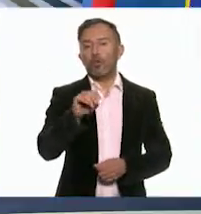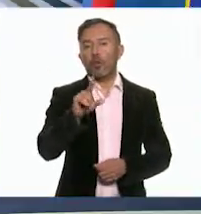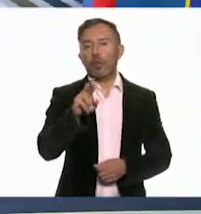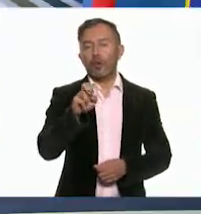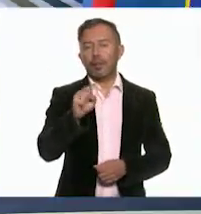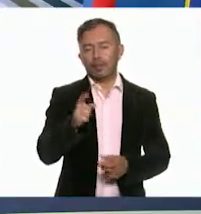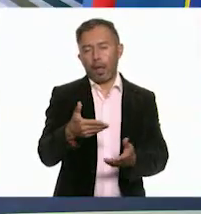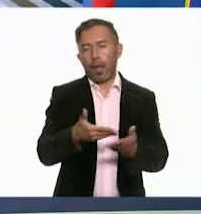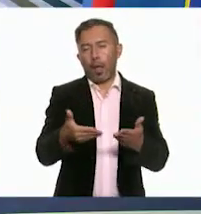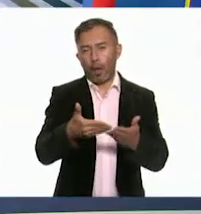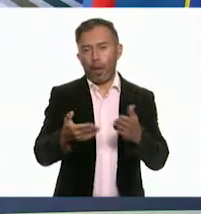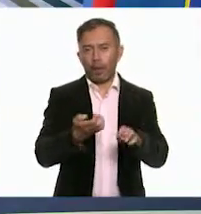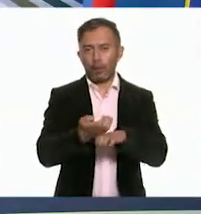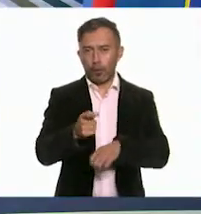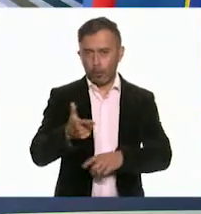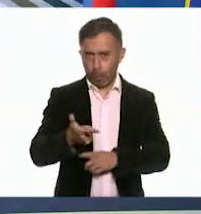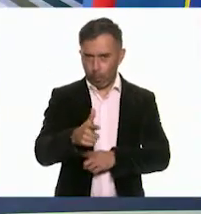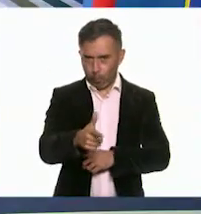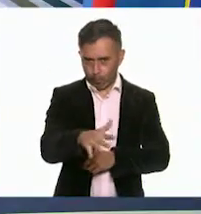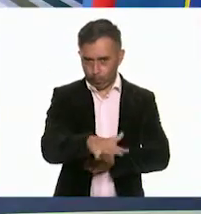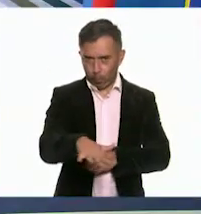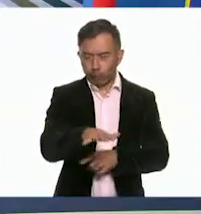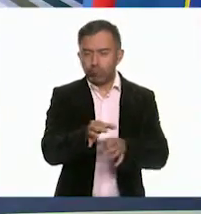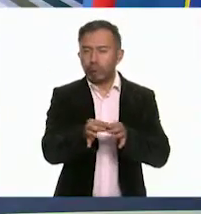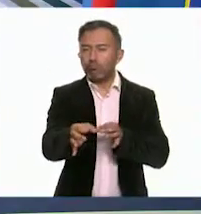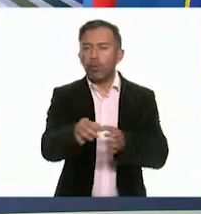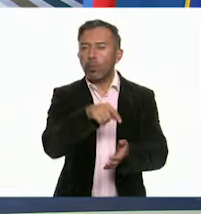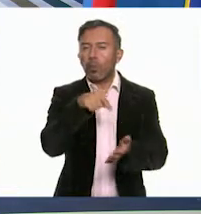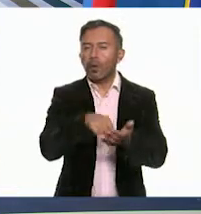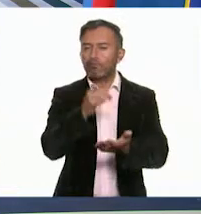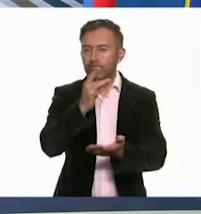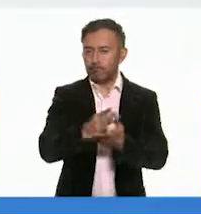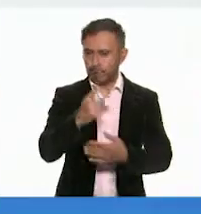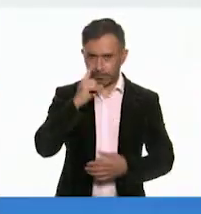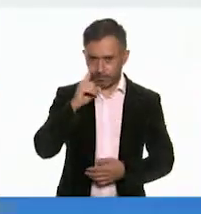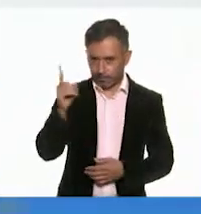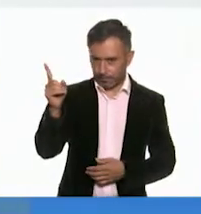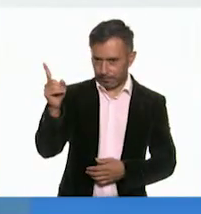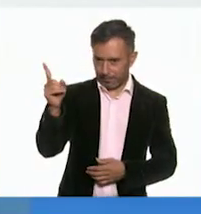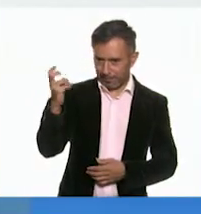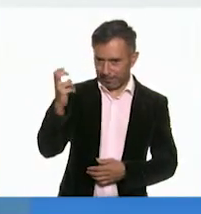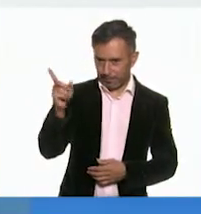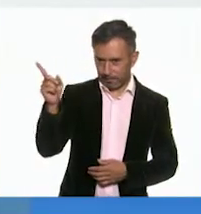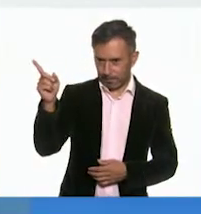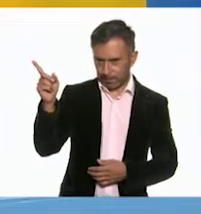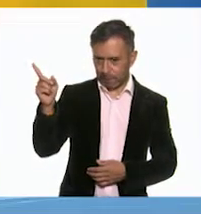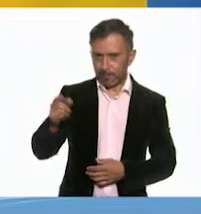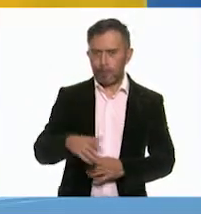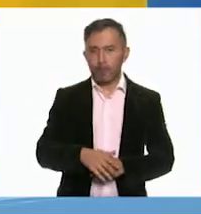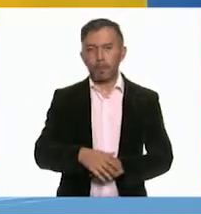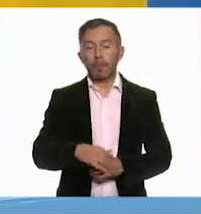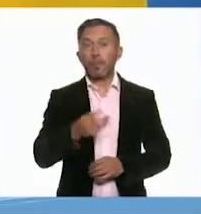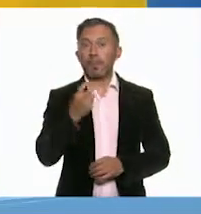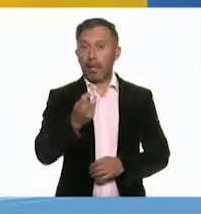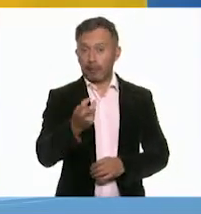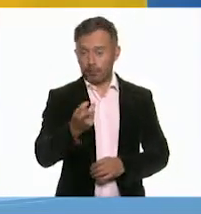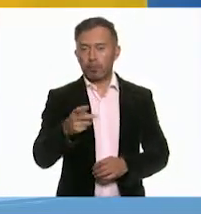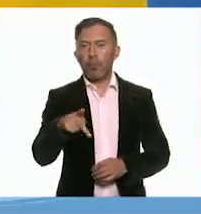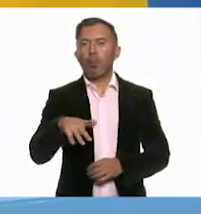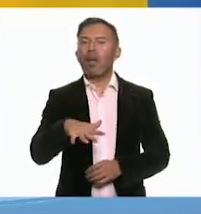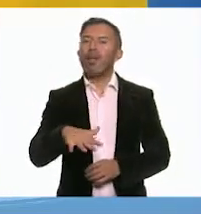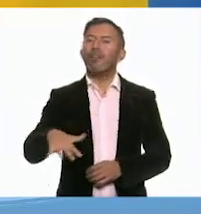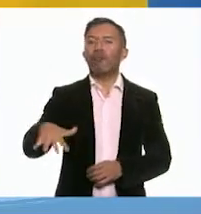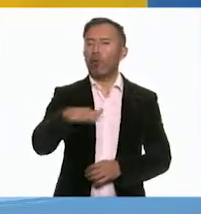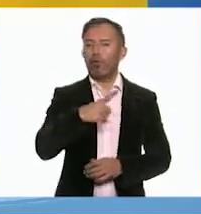Guanajuato, que sería aquí. Muy bien. Ahí, con ayuda del pueblo, liberó a